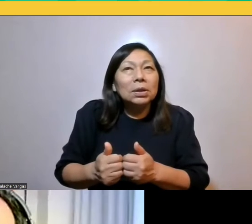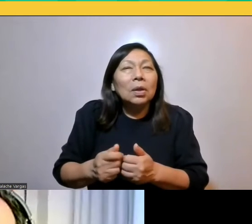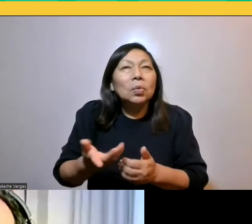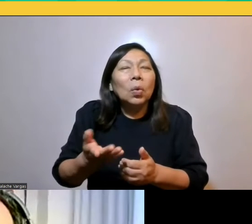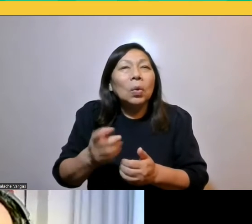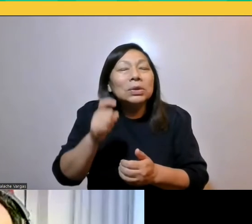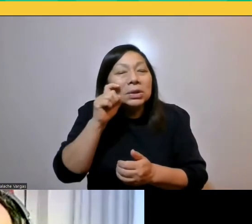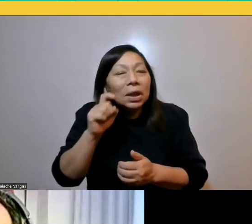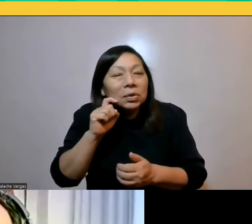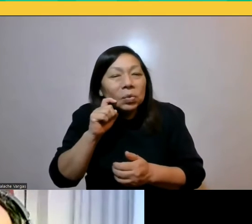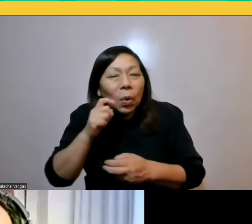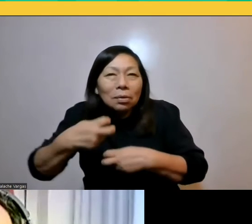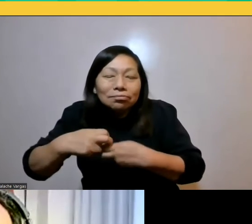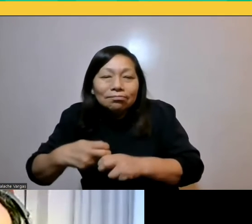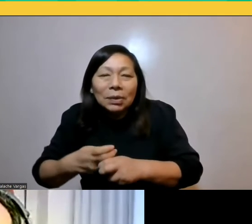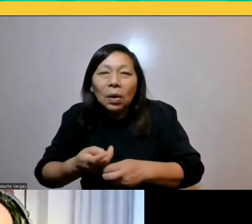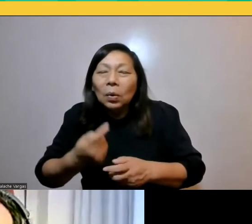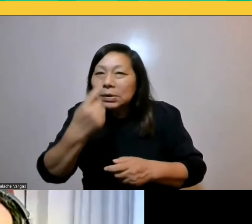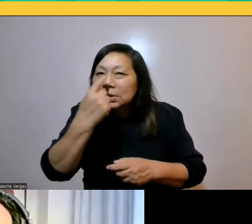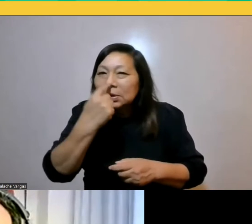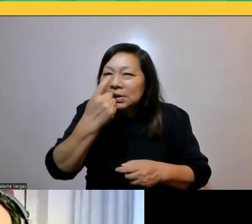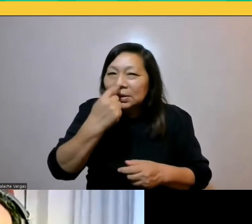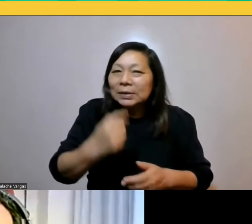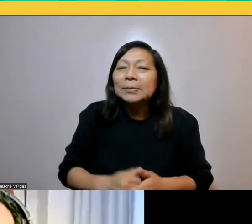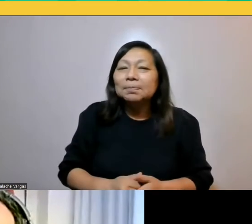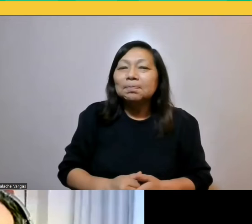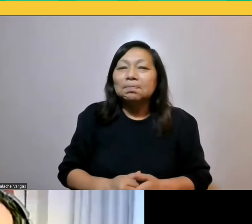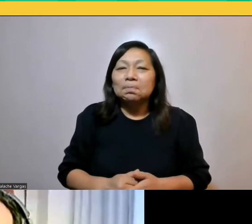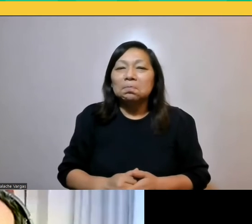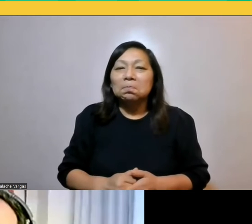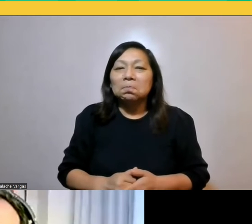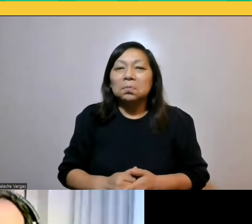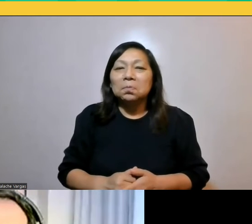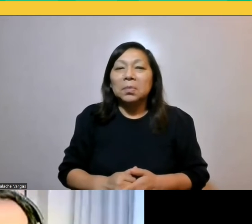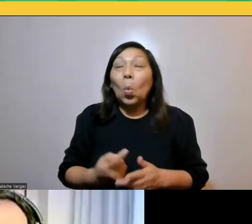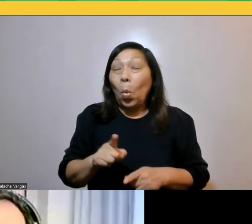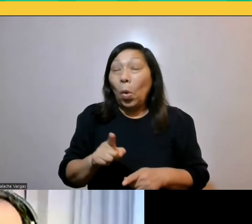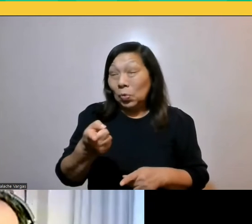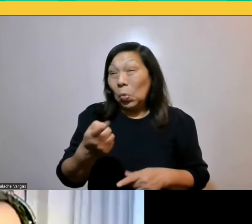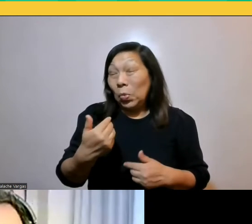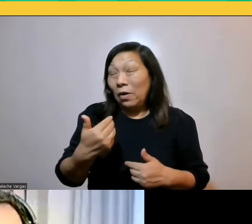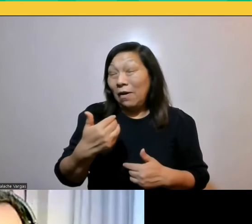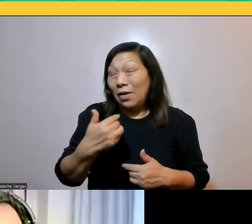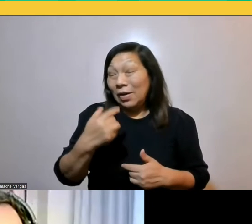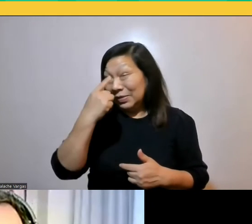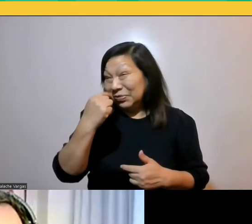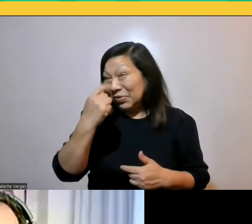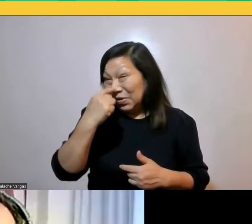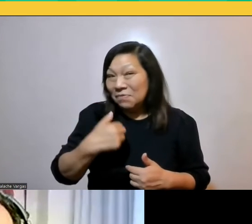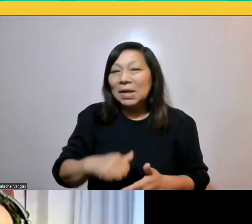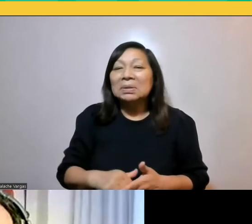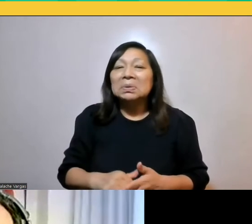sexuales durante la menstruación. Ujú. Bueno, durante la menstruación hay algunos